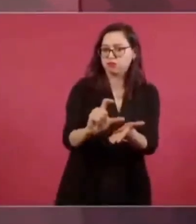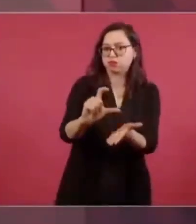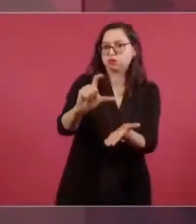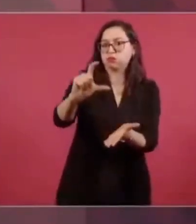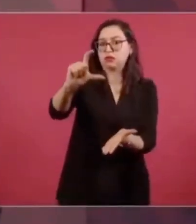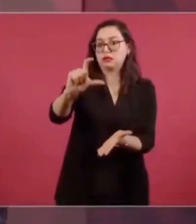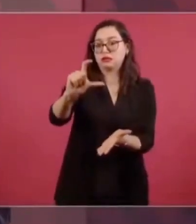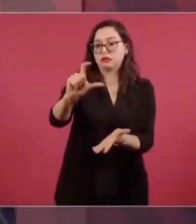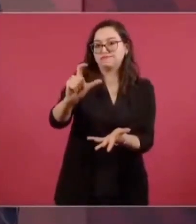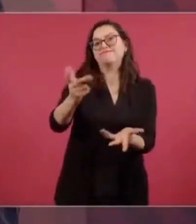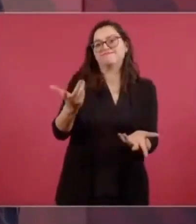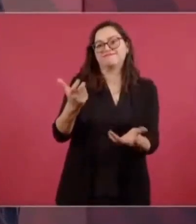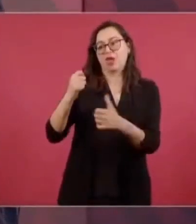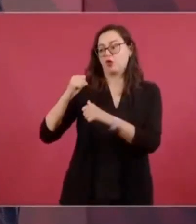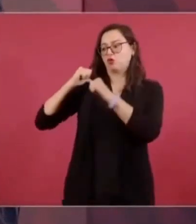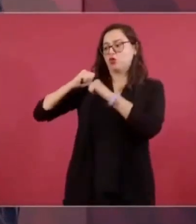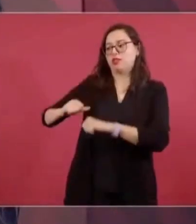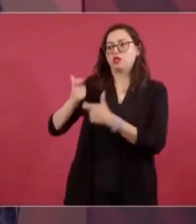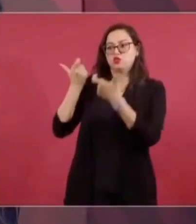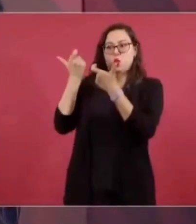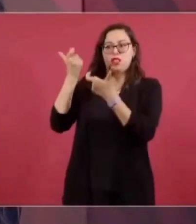abajo.